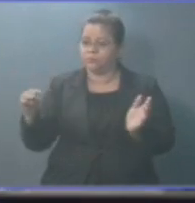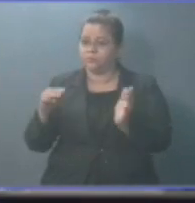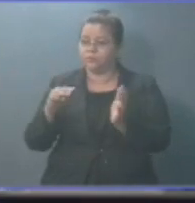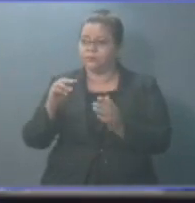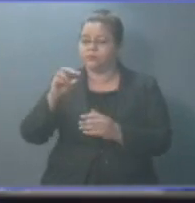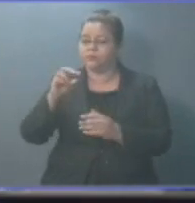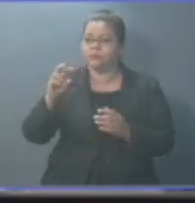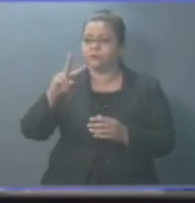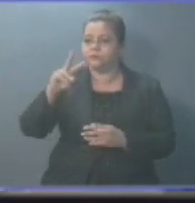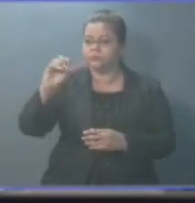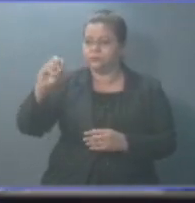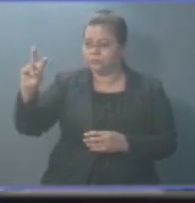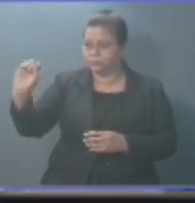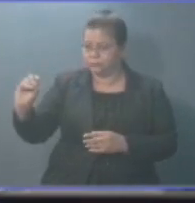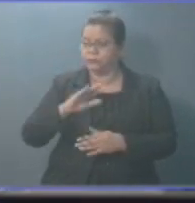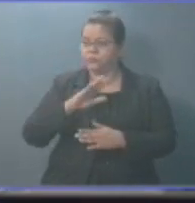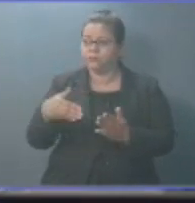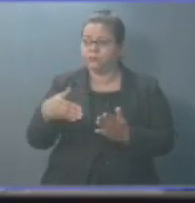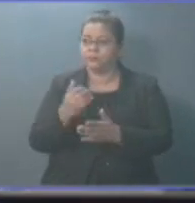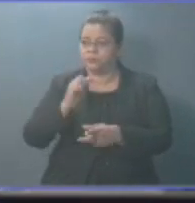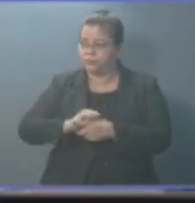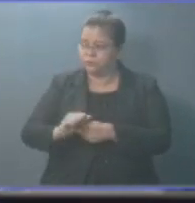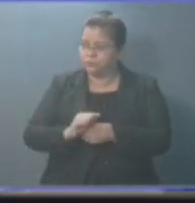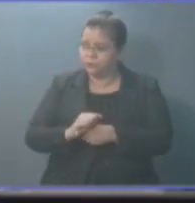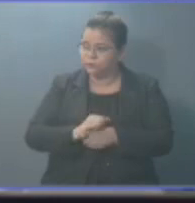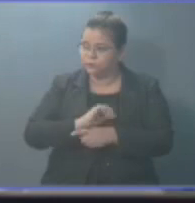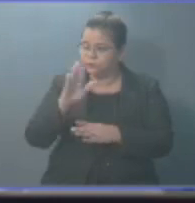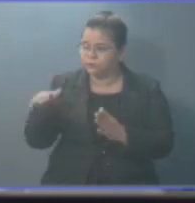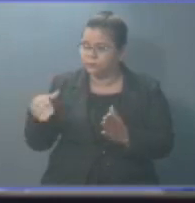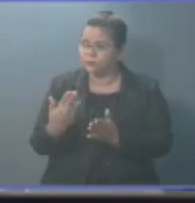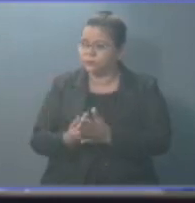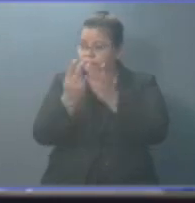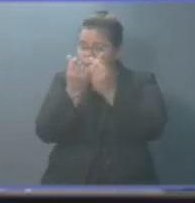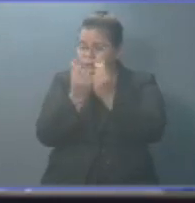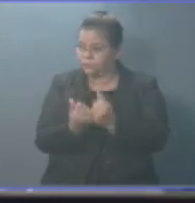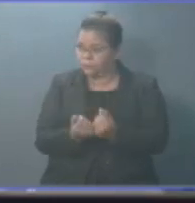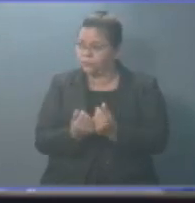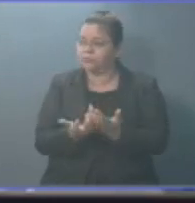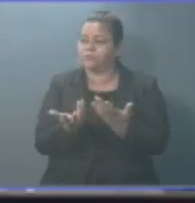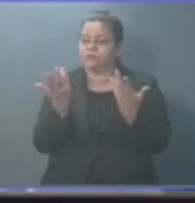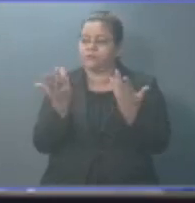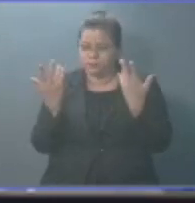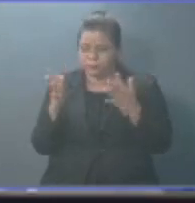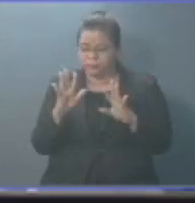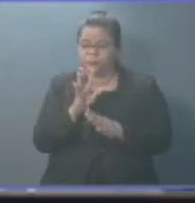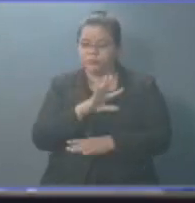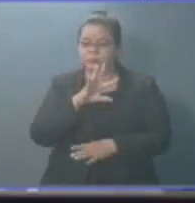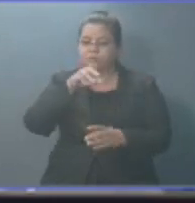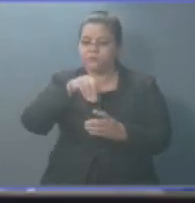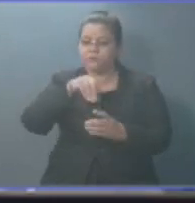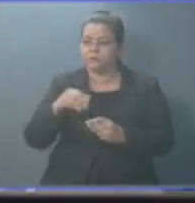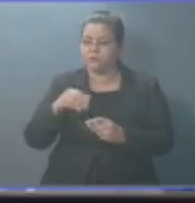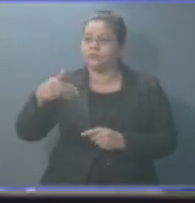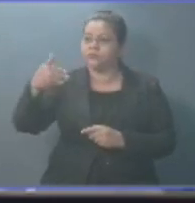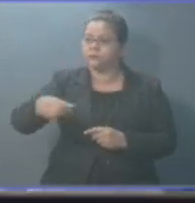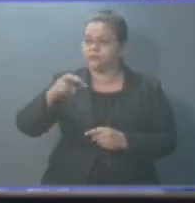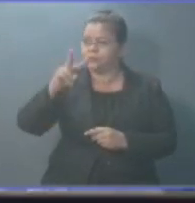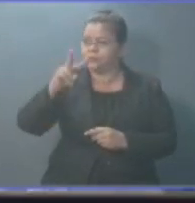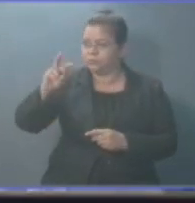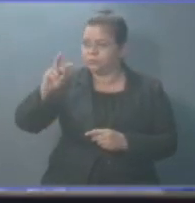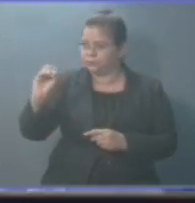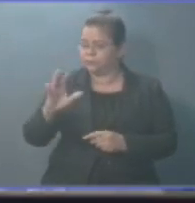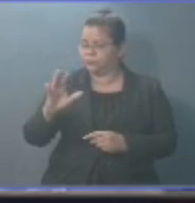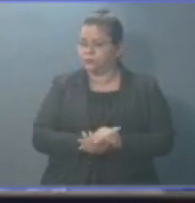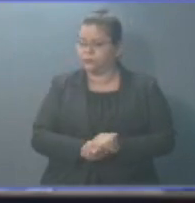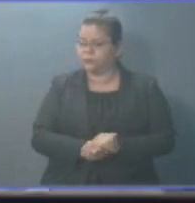2020. Las pláticas venían con el gobierno porque este presupuesto tenía que haber sido incorporado en el presupuesto 2020. Y